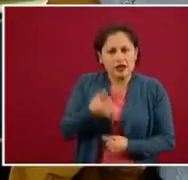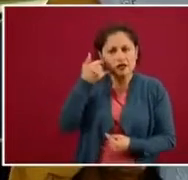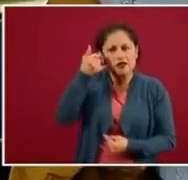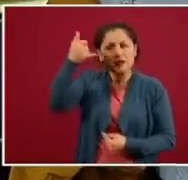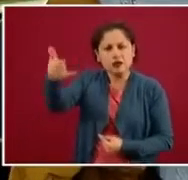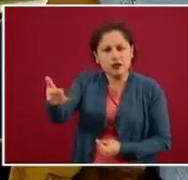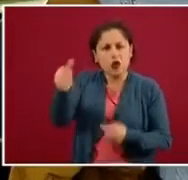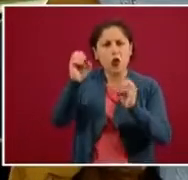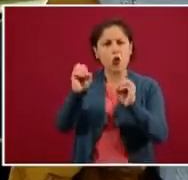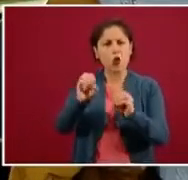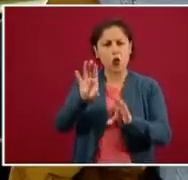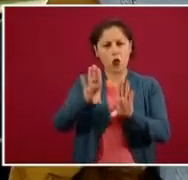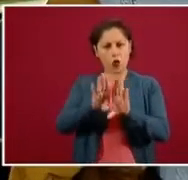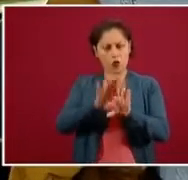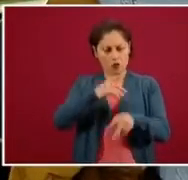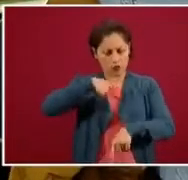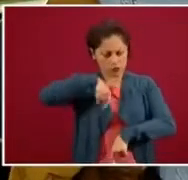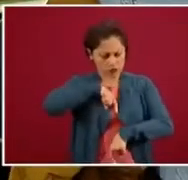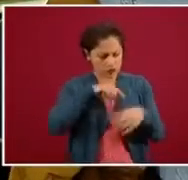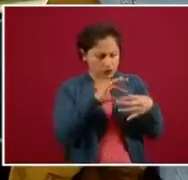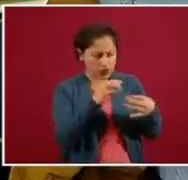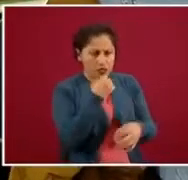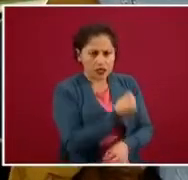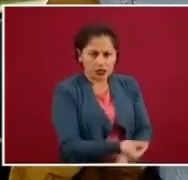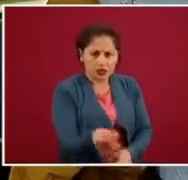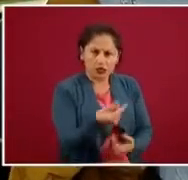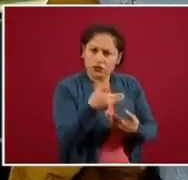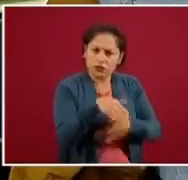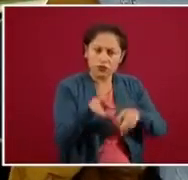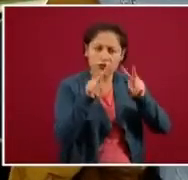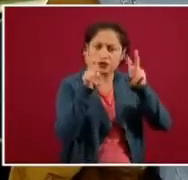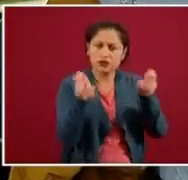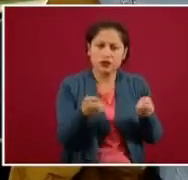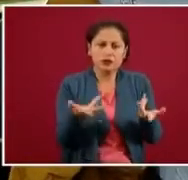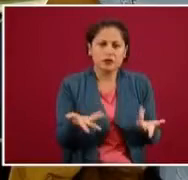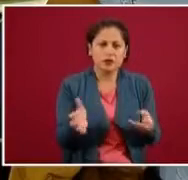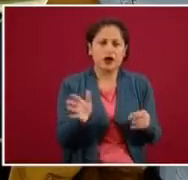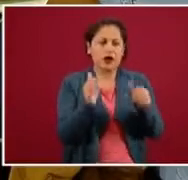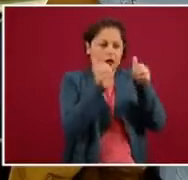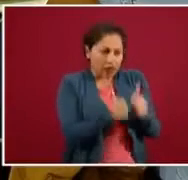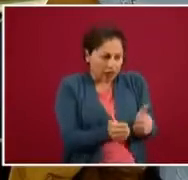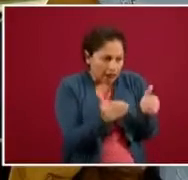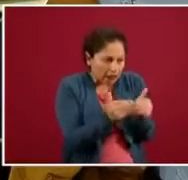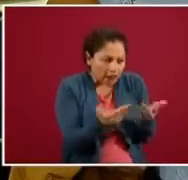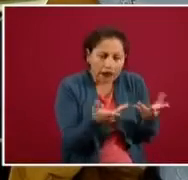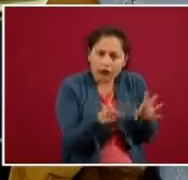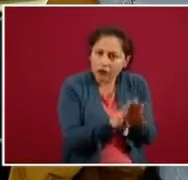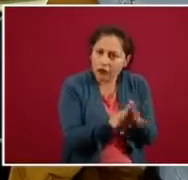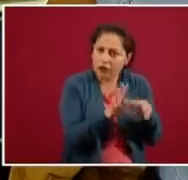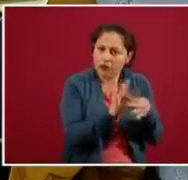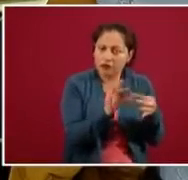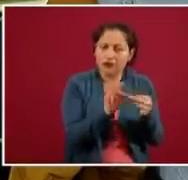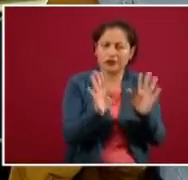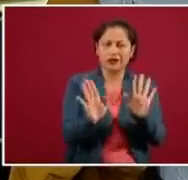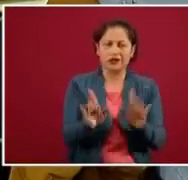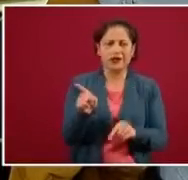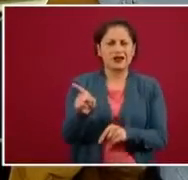lo que está ocurriendo, por qué tienen que estar encerrados, porque un poco lo que se dijo